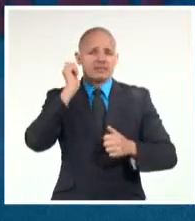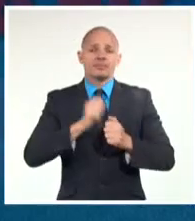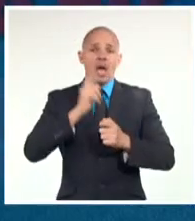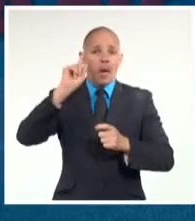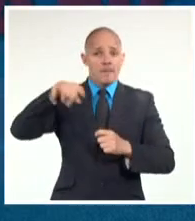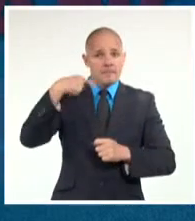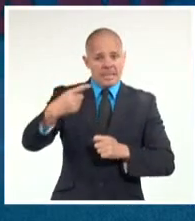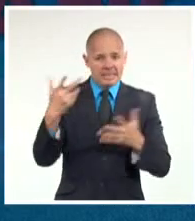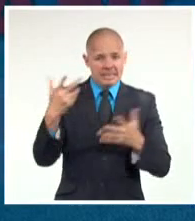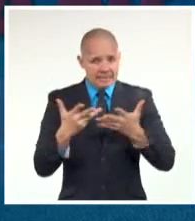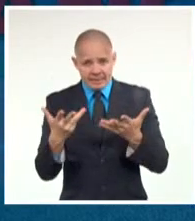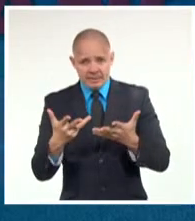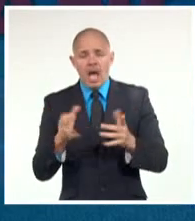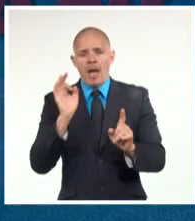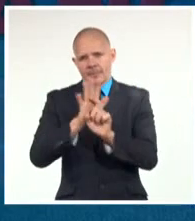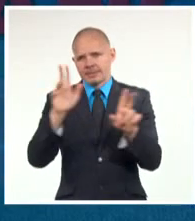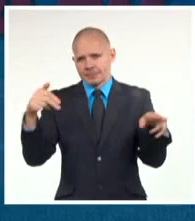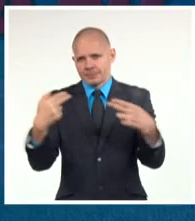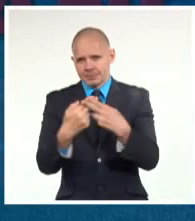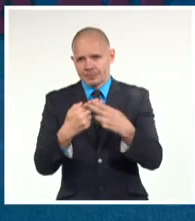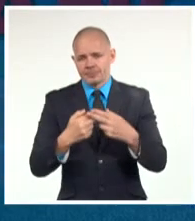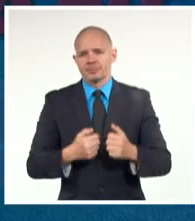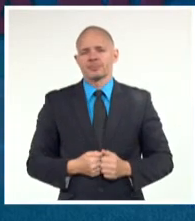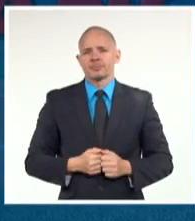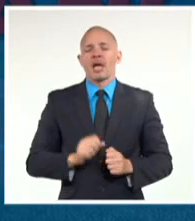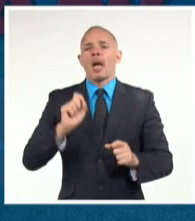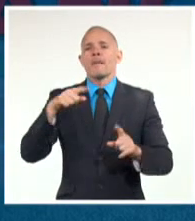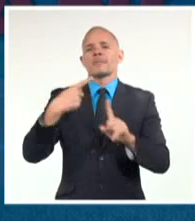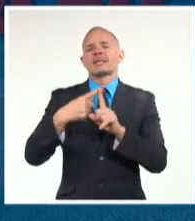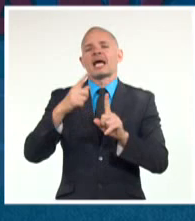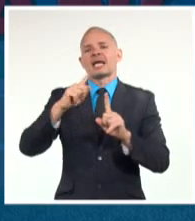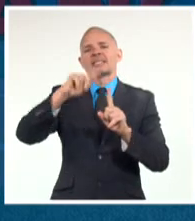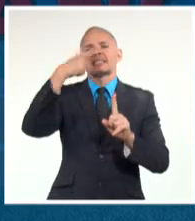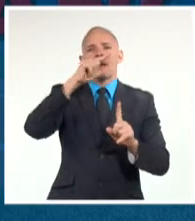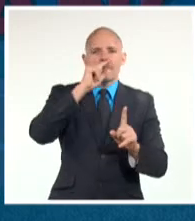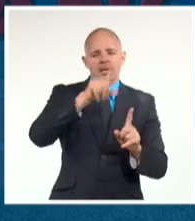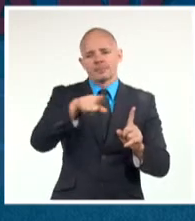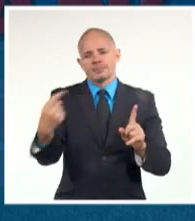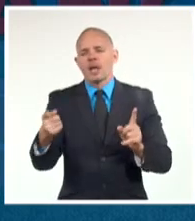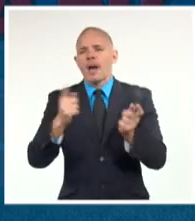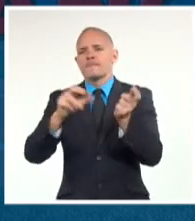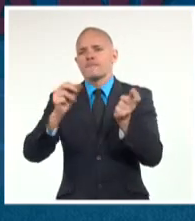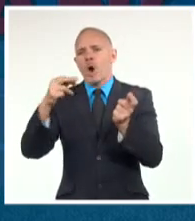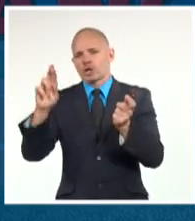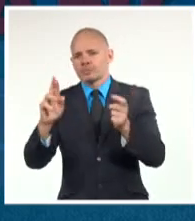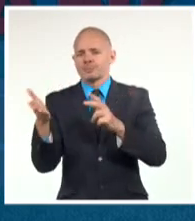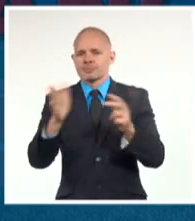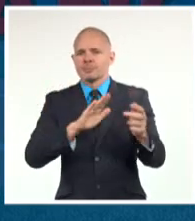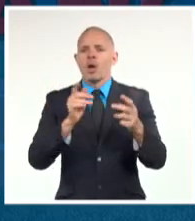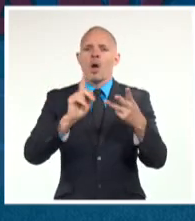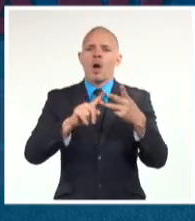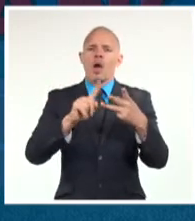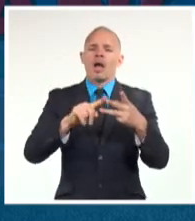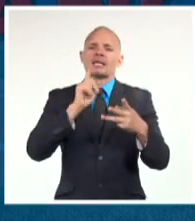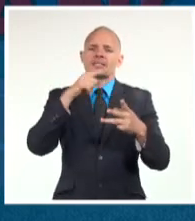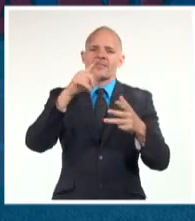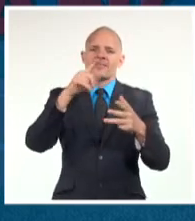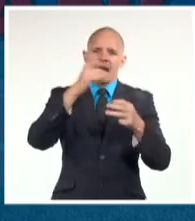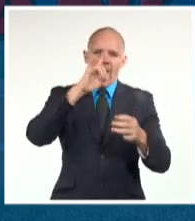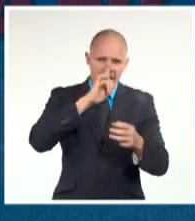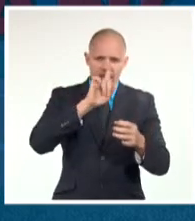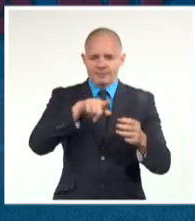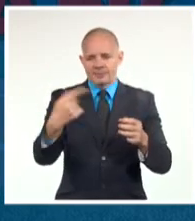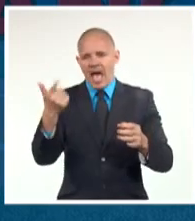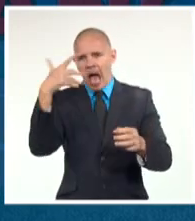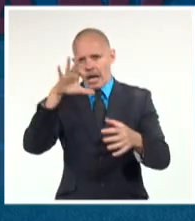martes iniciarán nuevas subseries con los enfrentamientos entre Tabacaleros y Portuarios, Ganaderos, Agricultores y Centrales Cafetaleros, esta